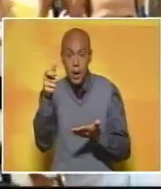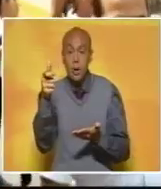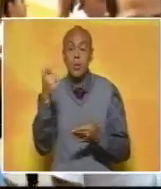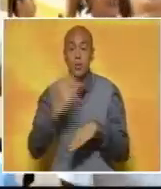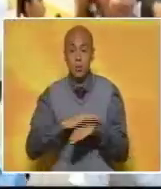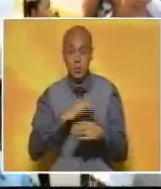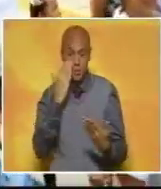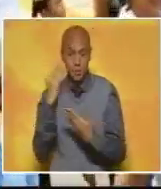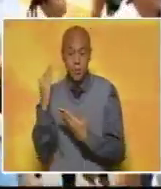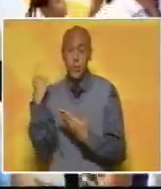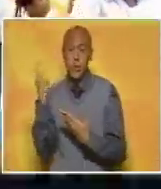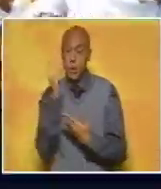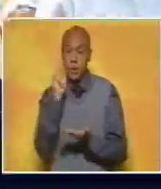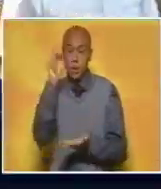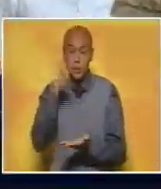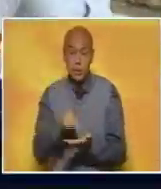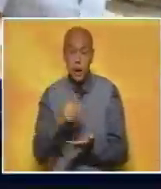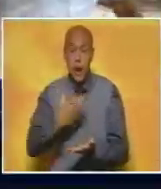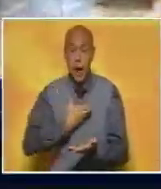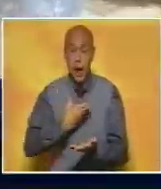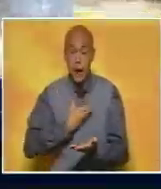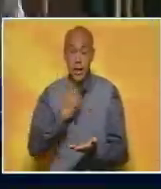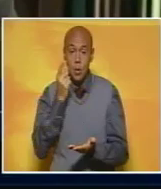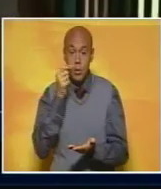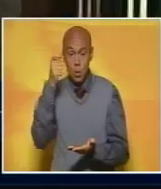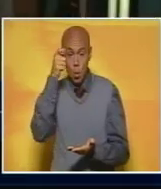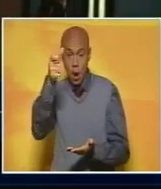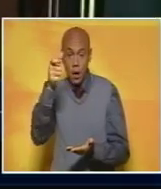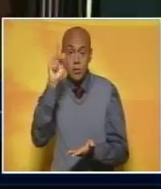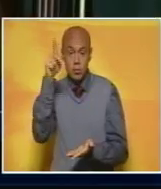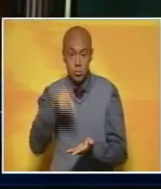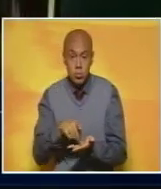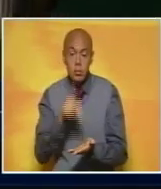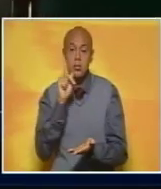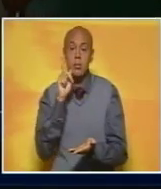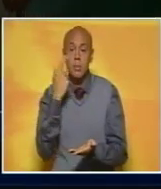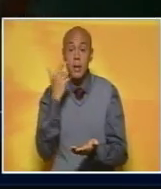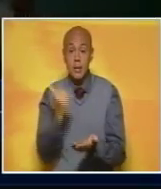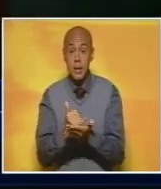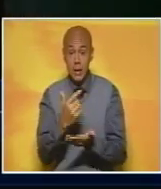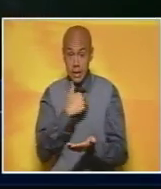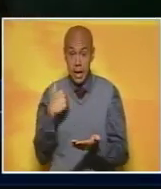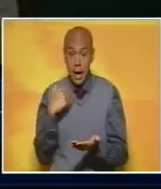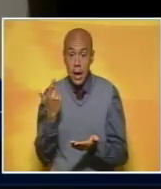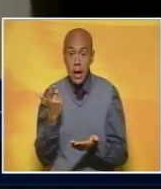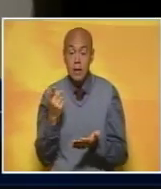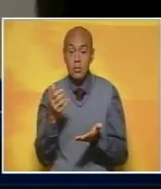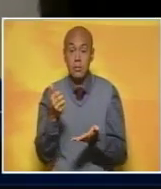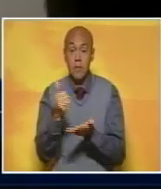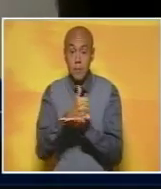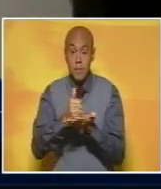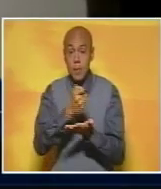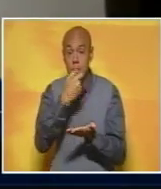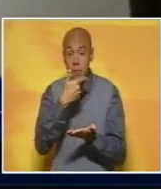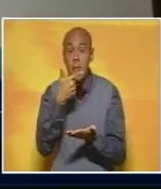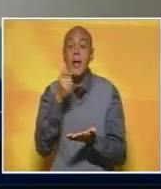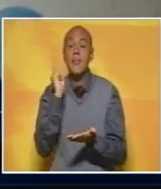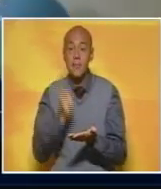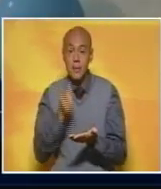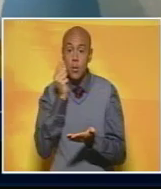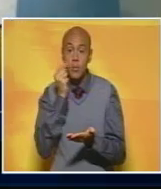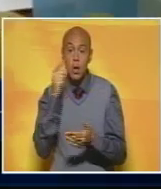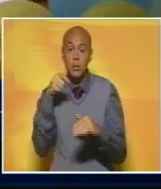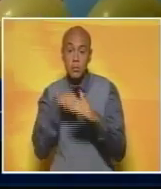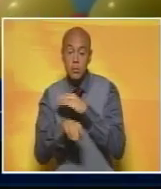Durante la inauguración estuvo presente el alcalde de la jurisdicción, César Gómez, quien informó que para obtener estos fármacos los pacientes deben asistir a